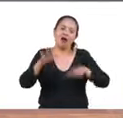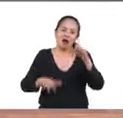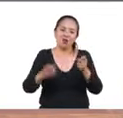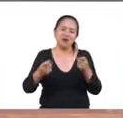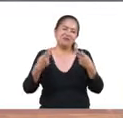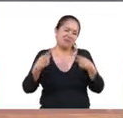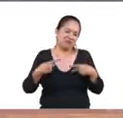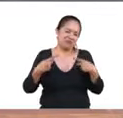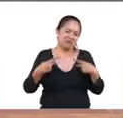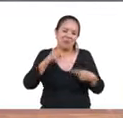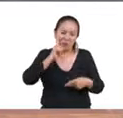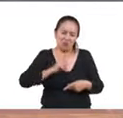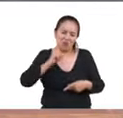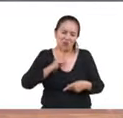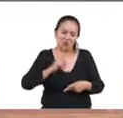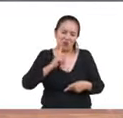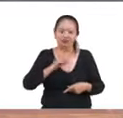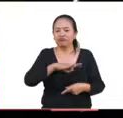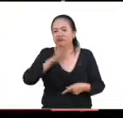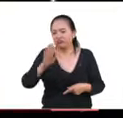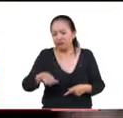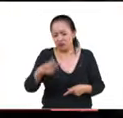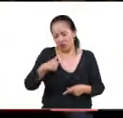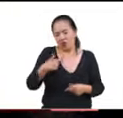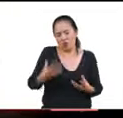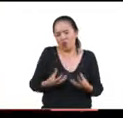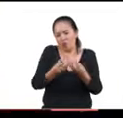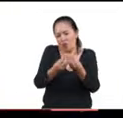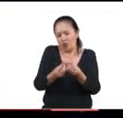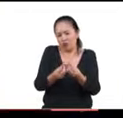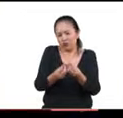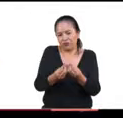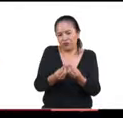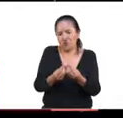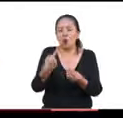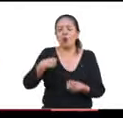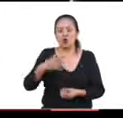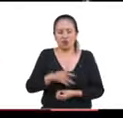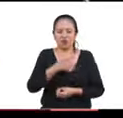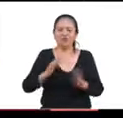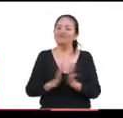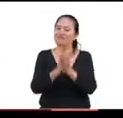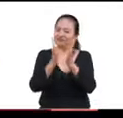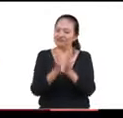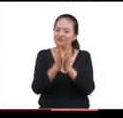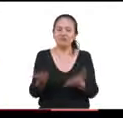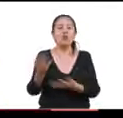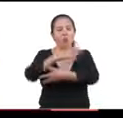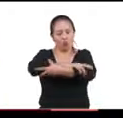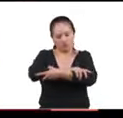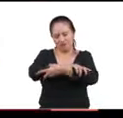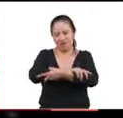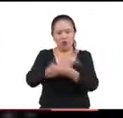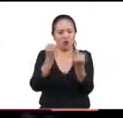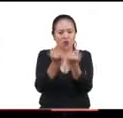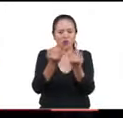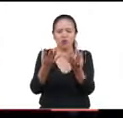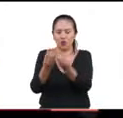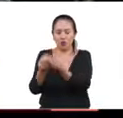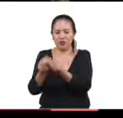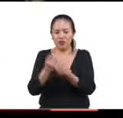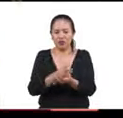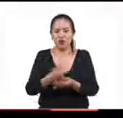familia, niñas principalmente, y pues yo me uno con ellas, ¿no? Porque de alguna manera me siento partícipe de estas compañeras que están aquí. No